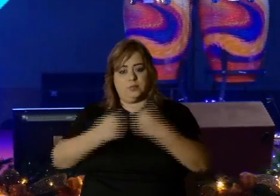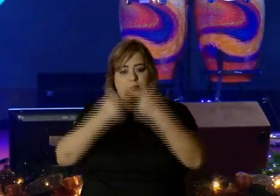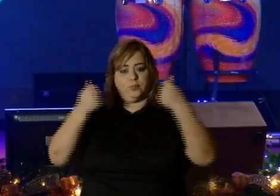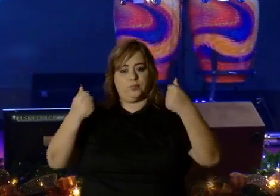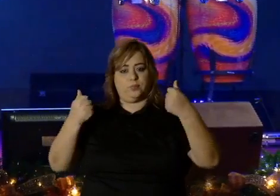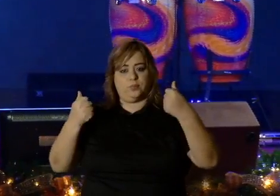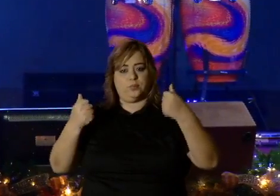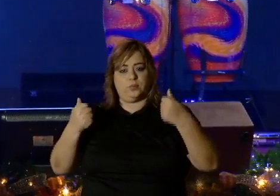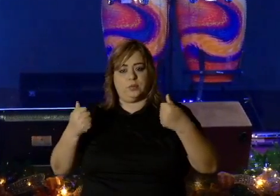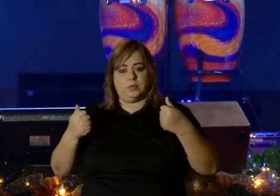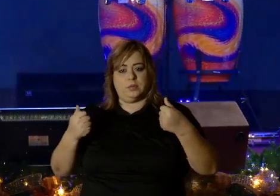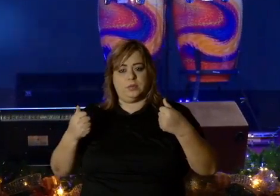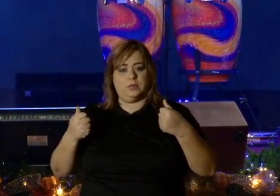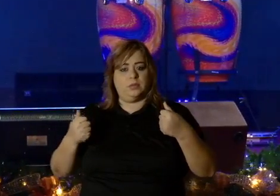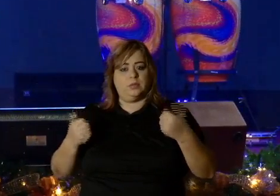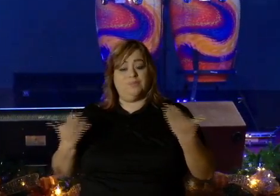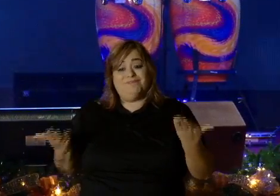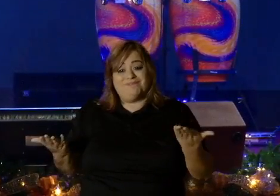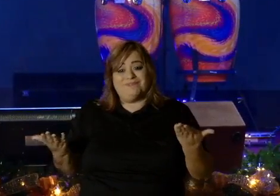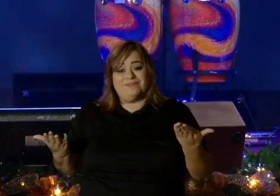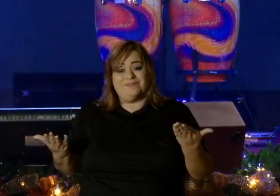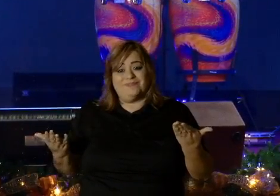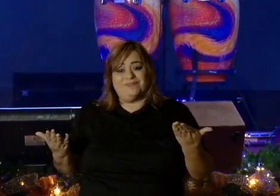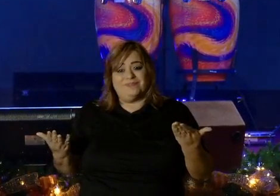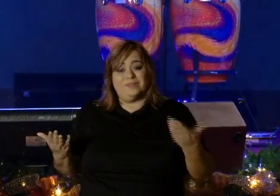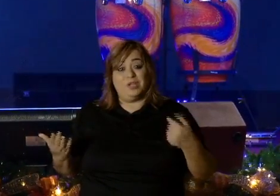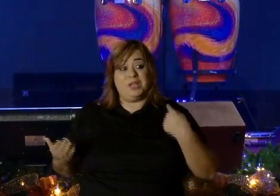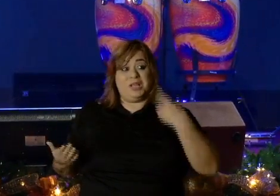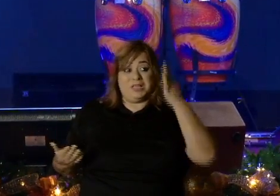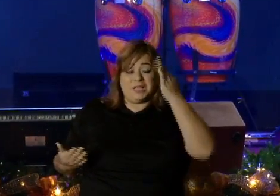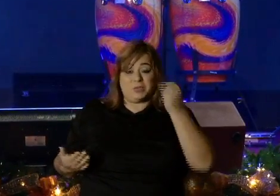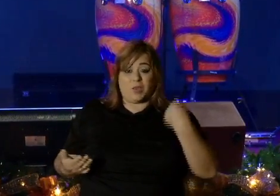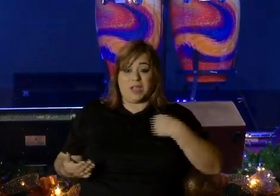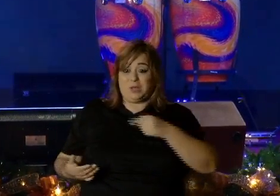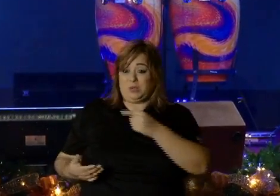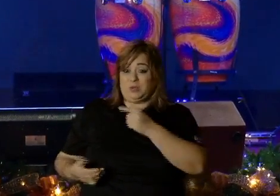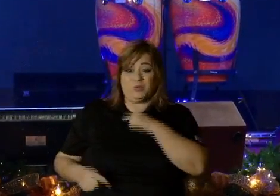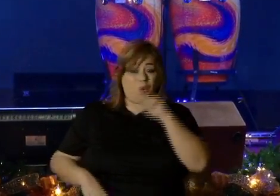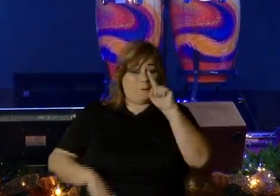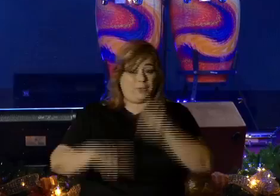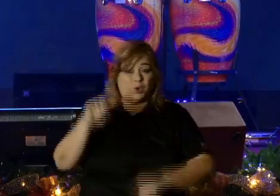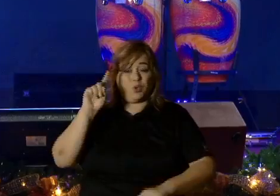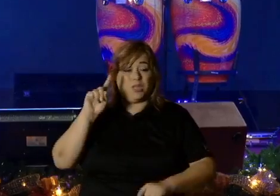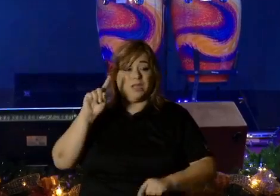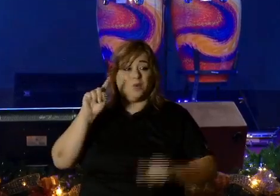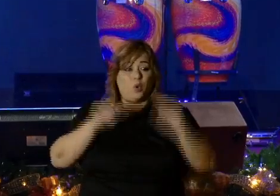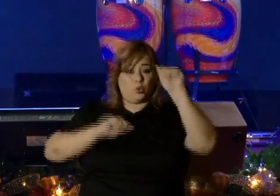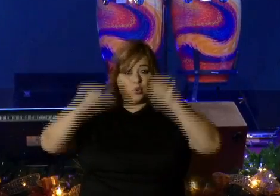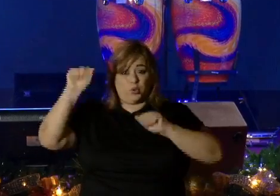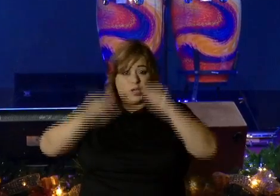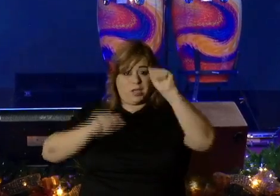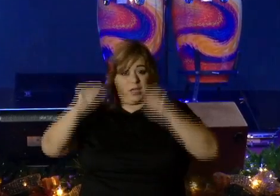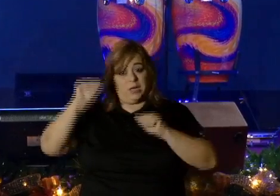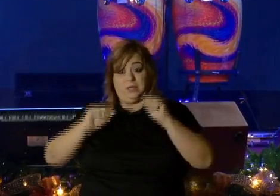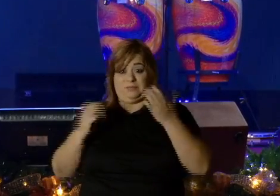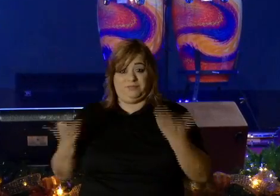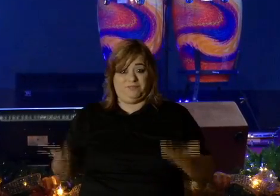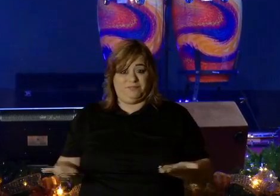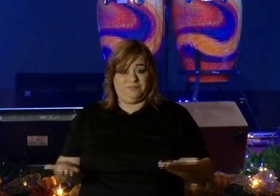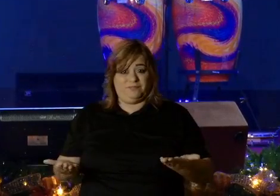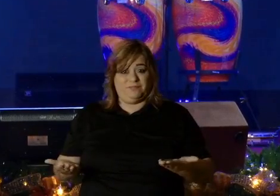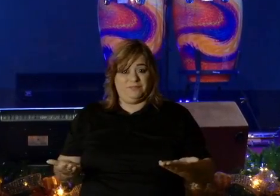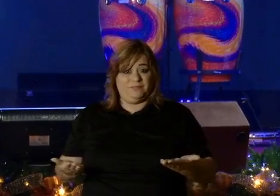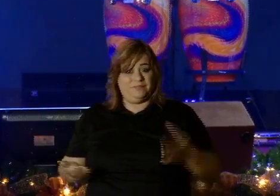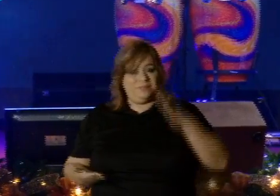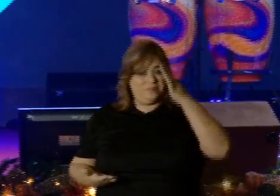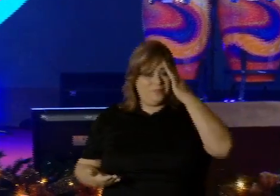mueres también. Eso no nos da derecho a nosotros a dudar de que Dios es real. Eso no te da derecho cuando te estás